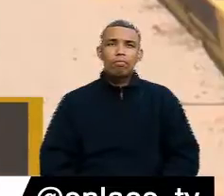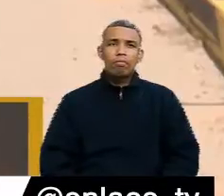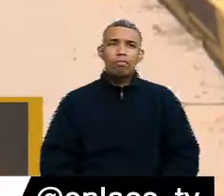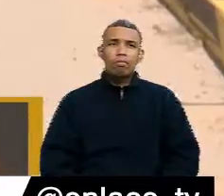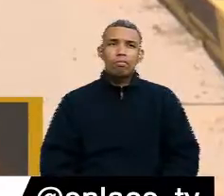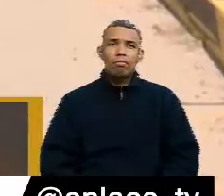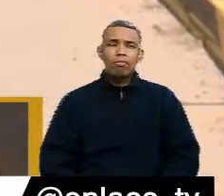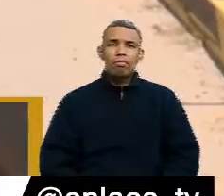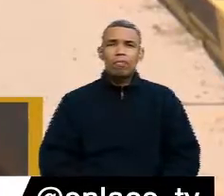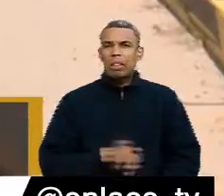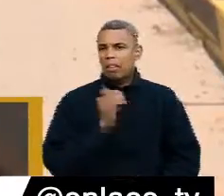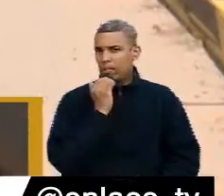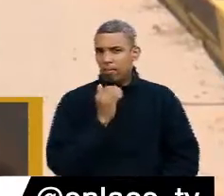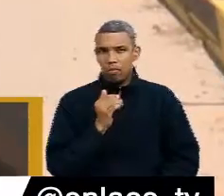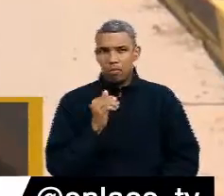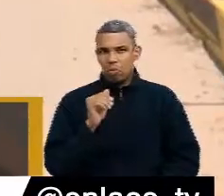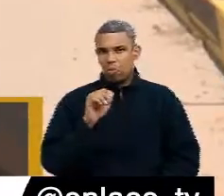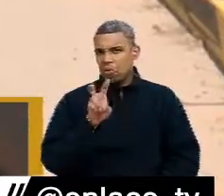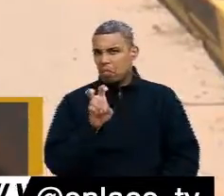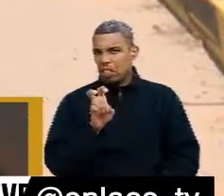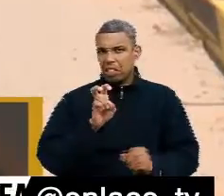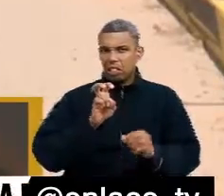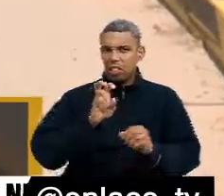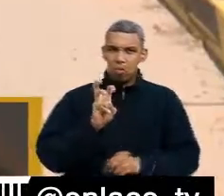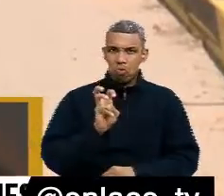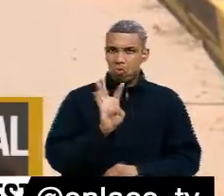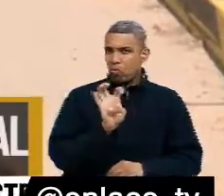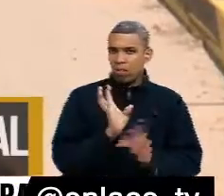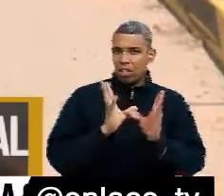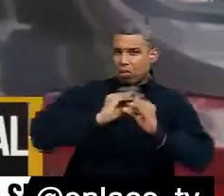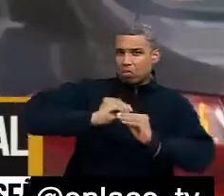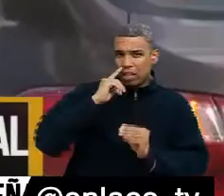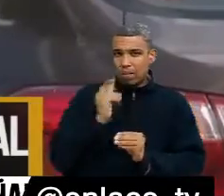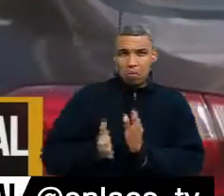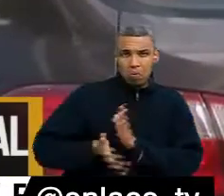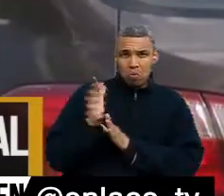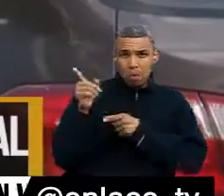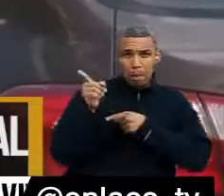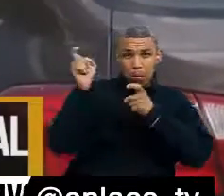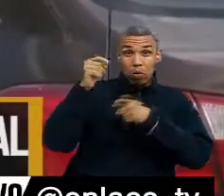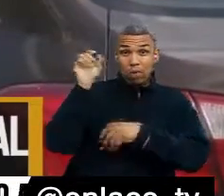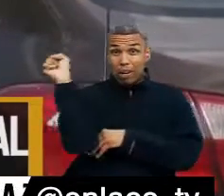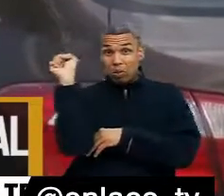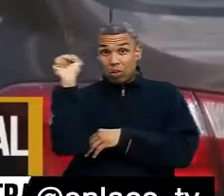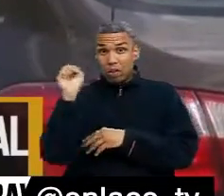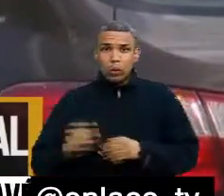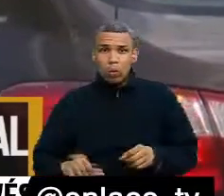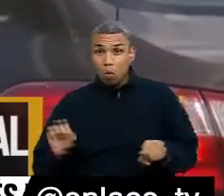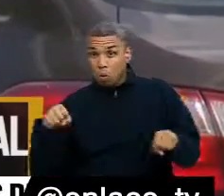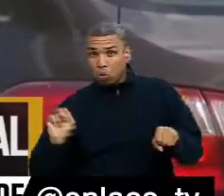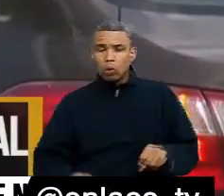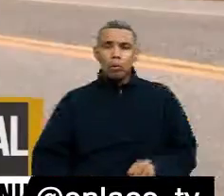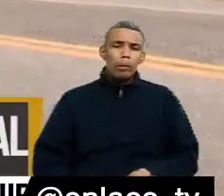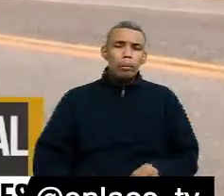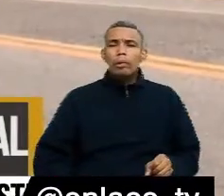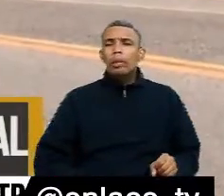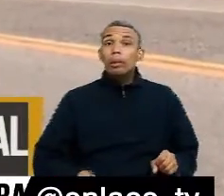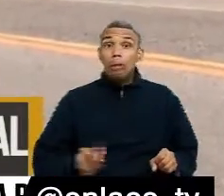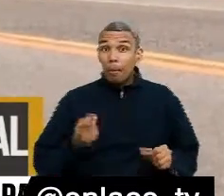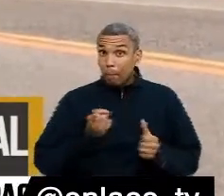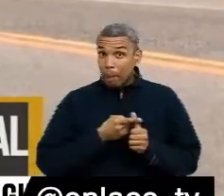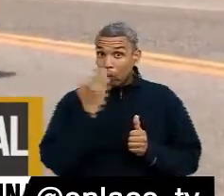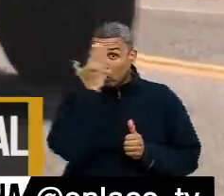noche especialmente la recomienda a los conductores tener, prender las luces, verificar que las luces estén en óptimas condiciones, a nuestros actores